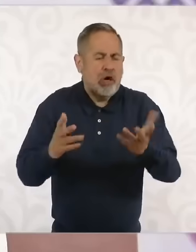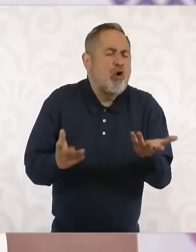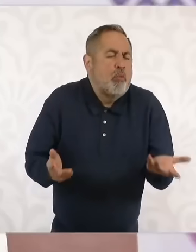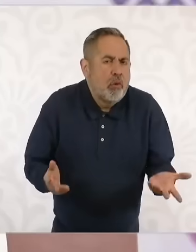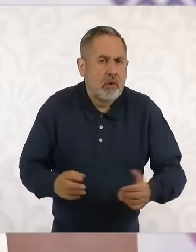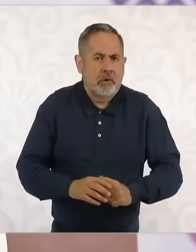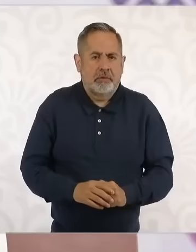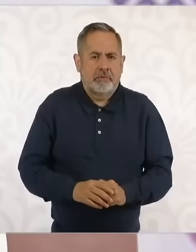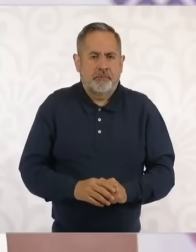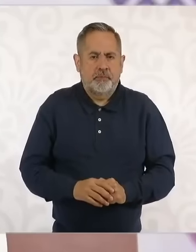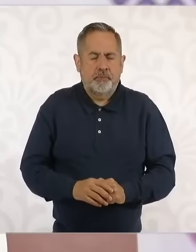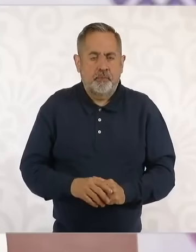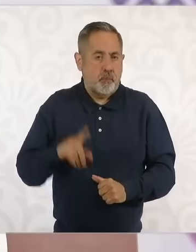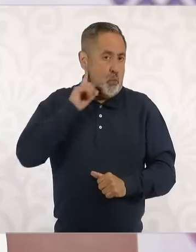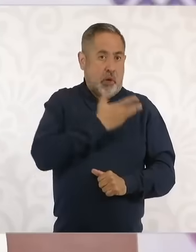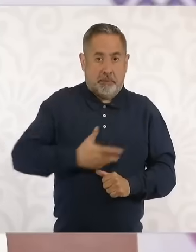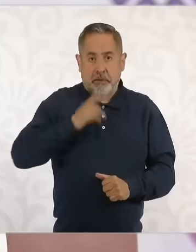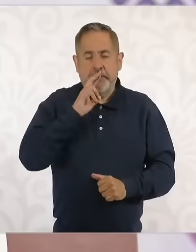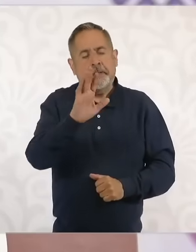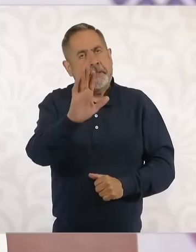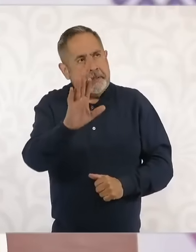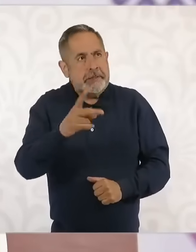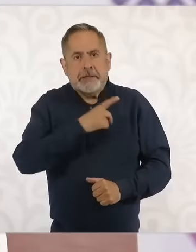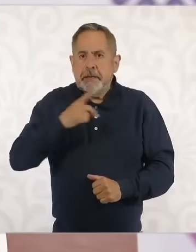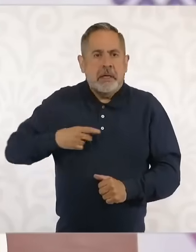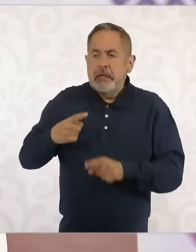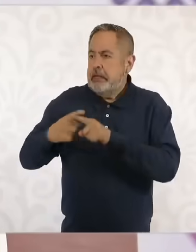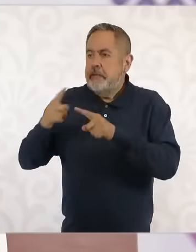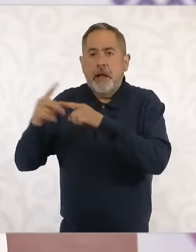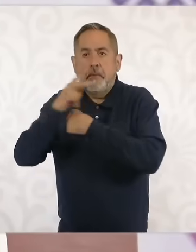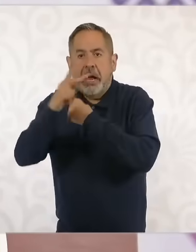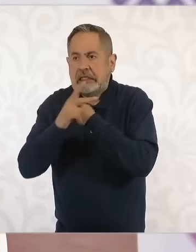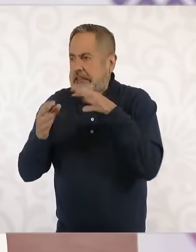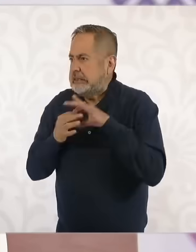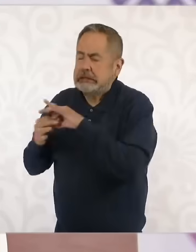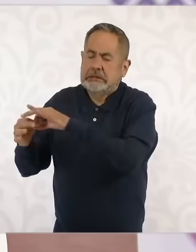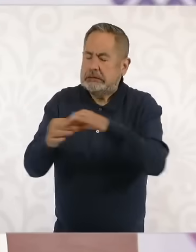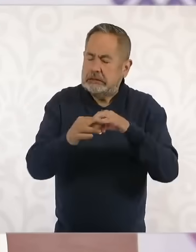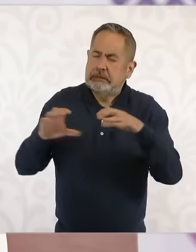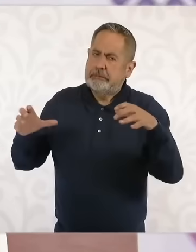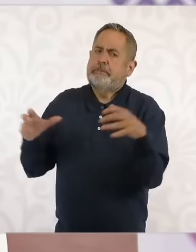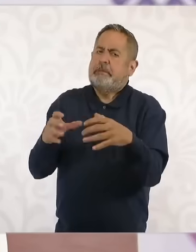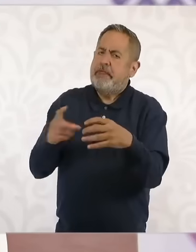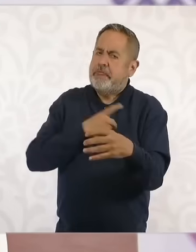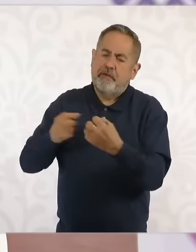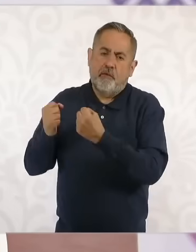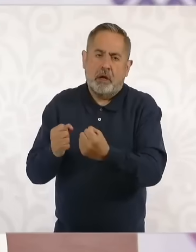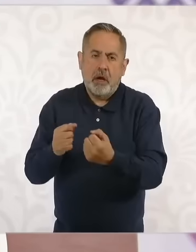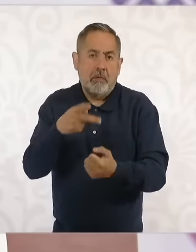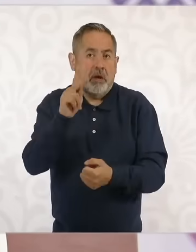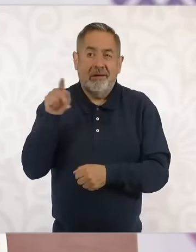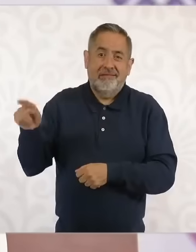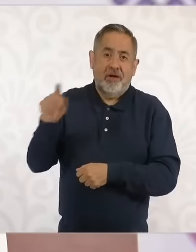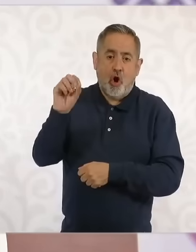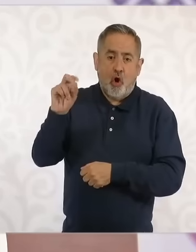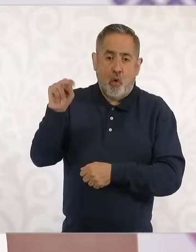Tiene que ser el multilateralismo y tiene que haber también fortaleza en todas las naciones, pero la ONU